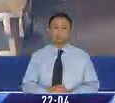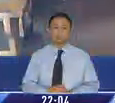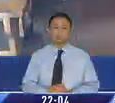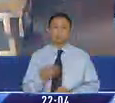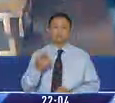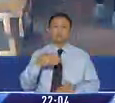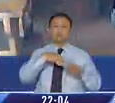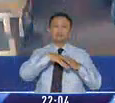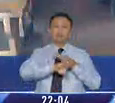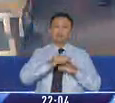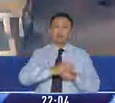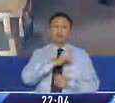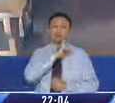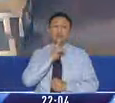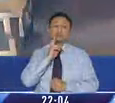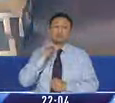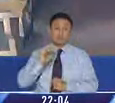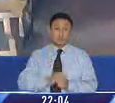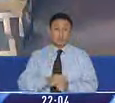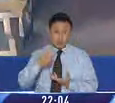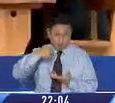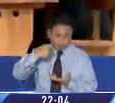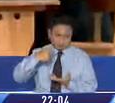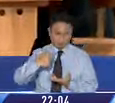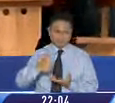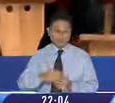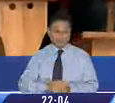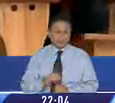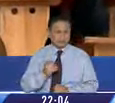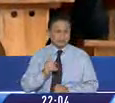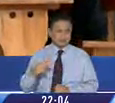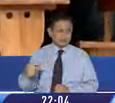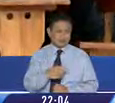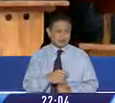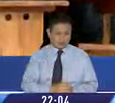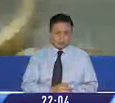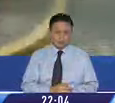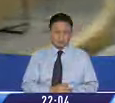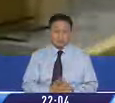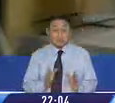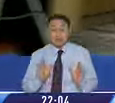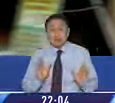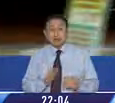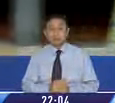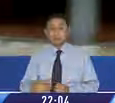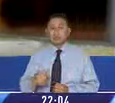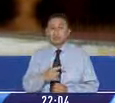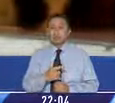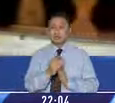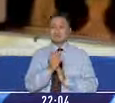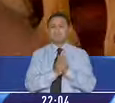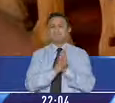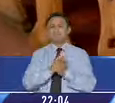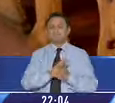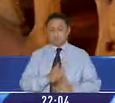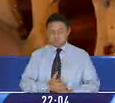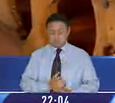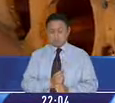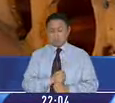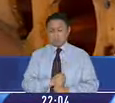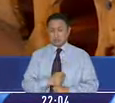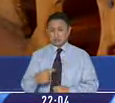Ingresaron a la marisquería no precisamente por un buen ceviche o tal vez por un arroz marinero, quién sabe, tenían ganas de un encebollado. El menú